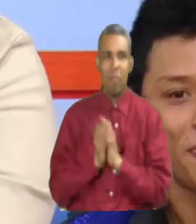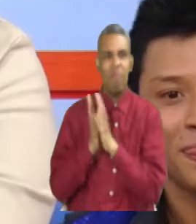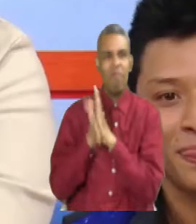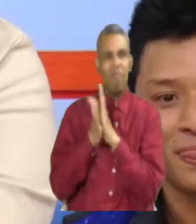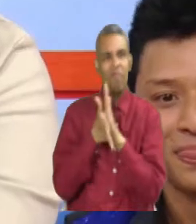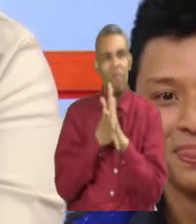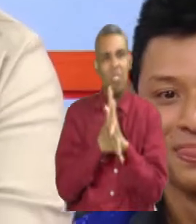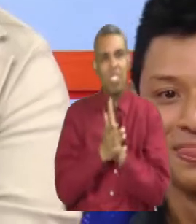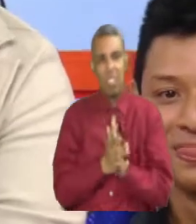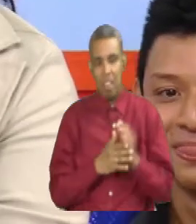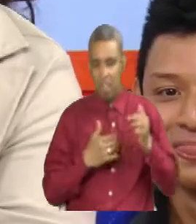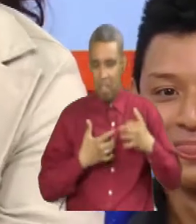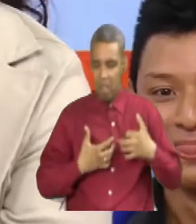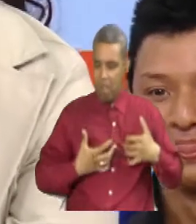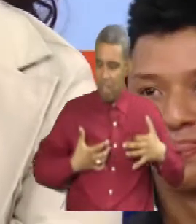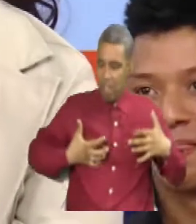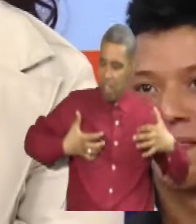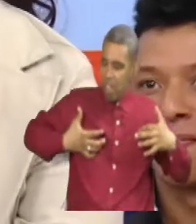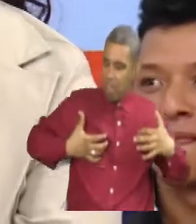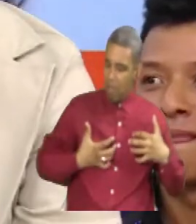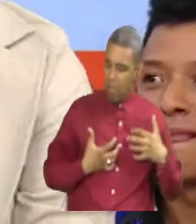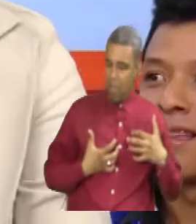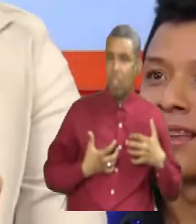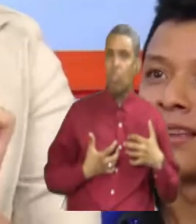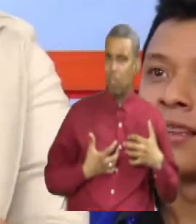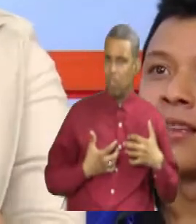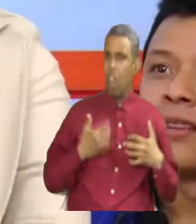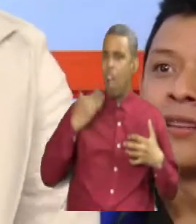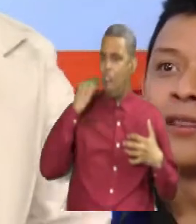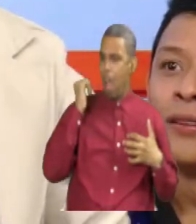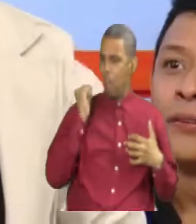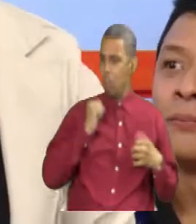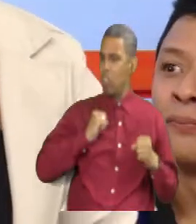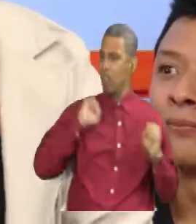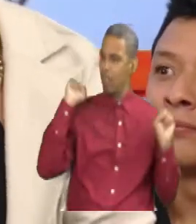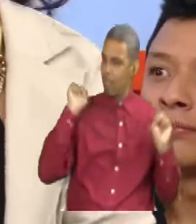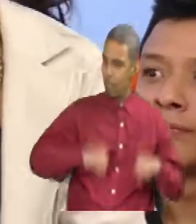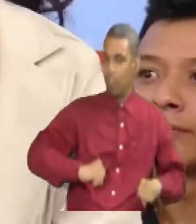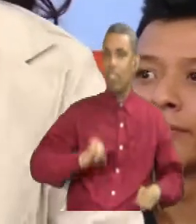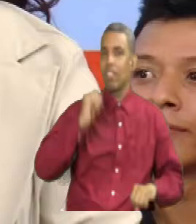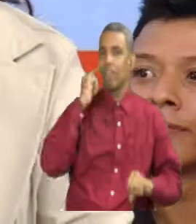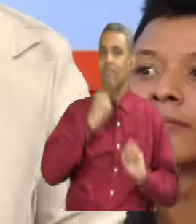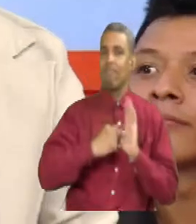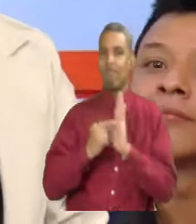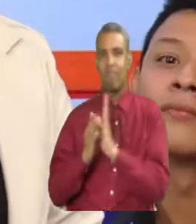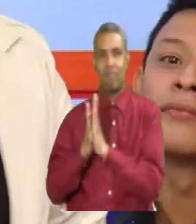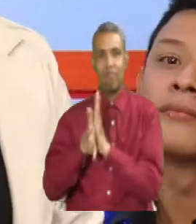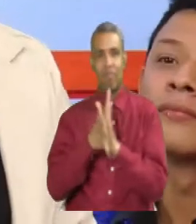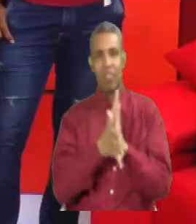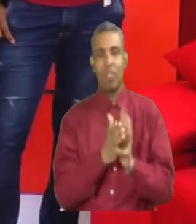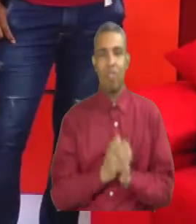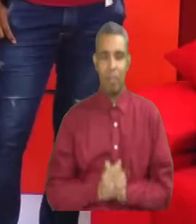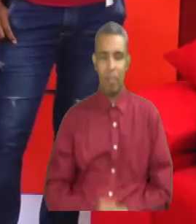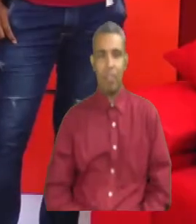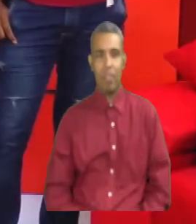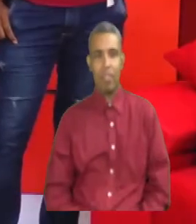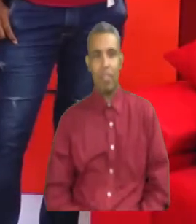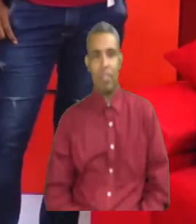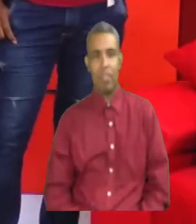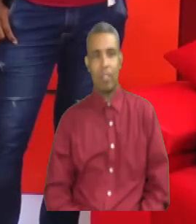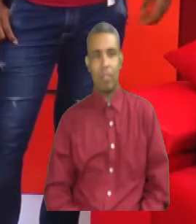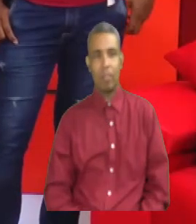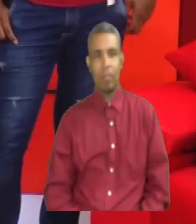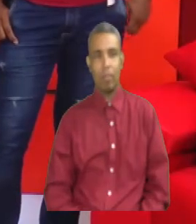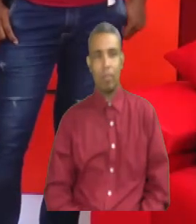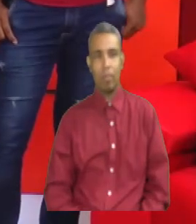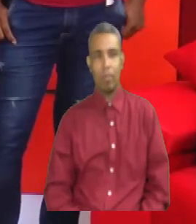el vallenato también es mujer. Claro. Sí. Este es el lema que Sandra Montañez lleva. Sandra Montañez, porque el vallenato también es mujer. Muchas gracias a